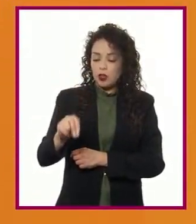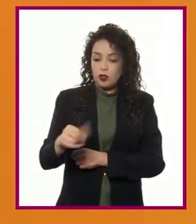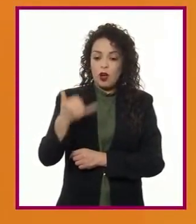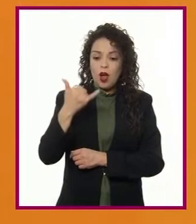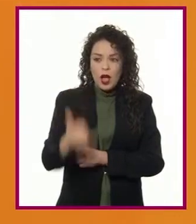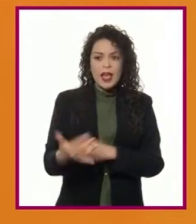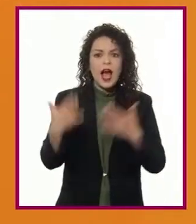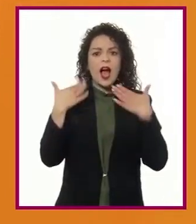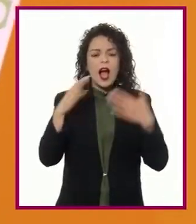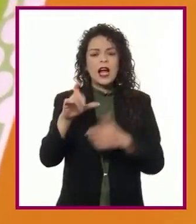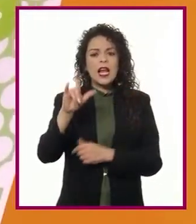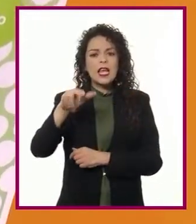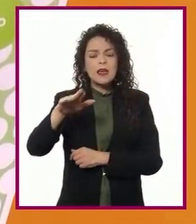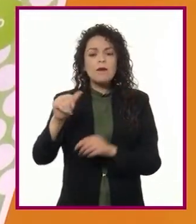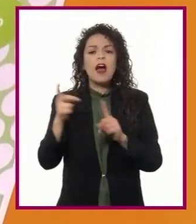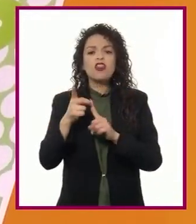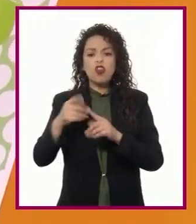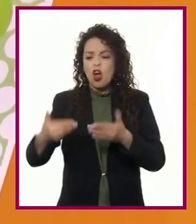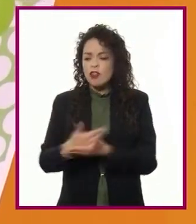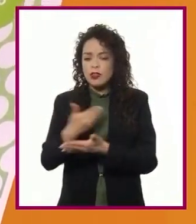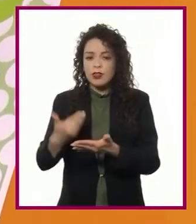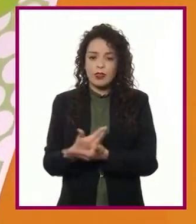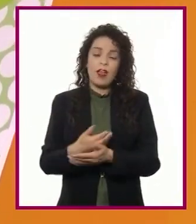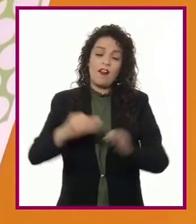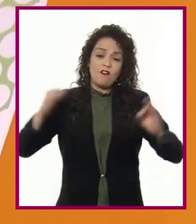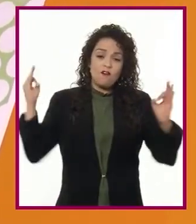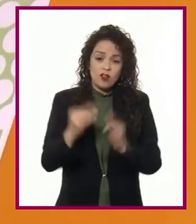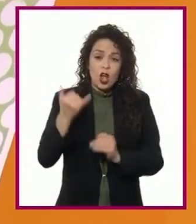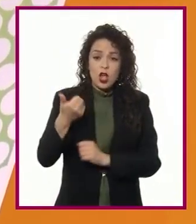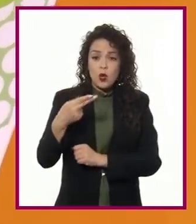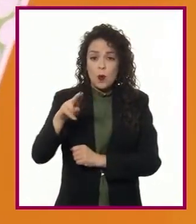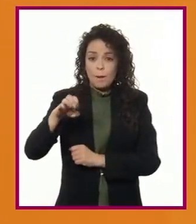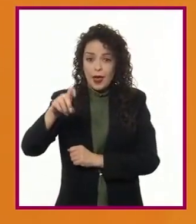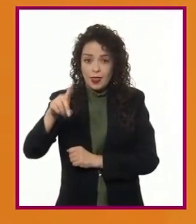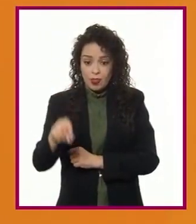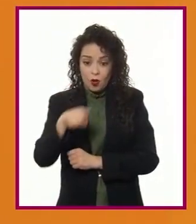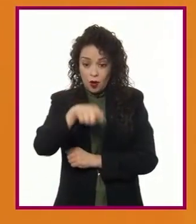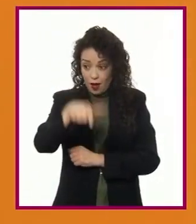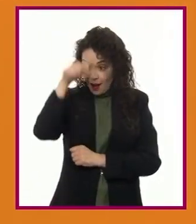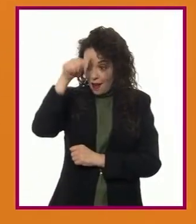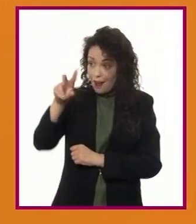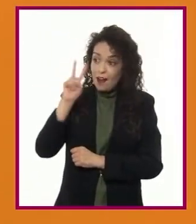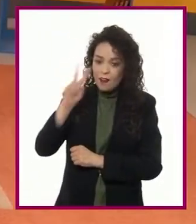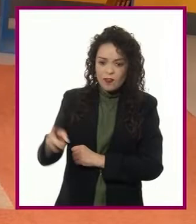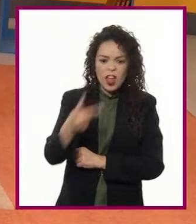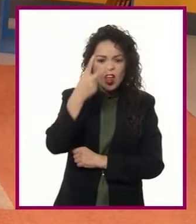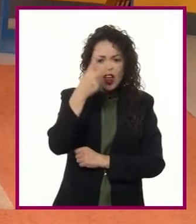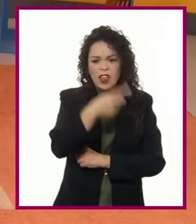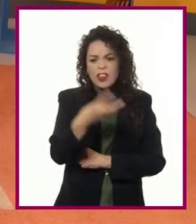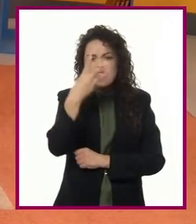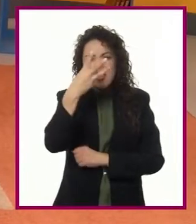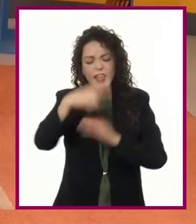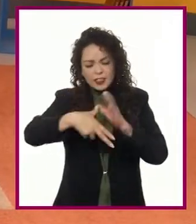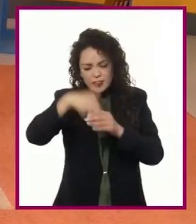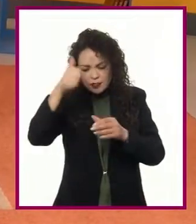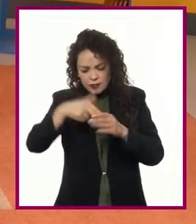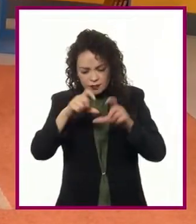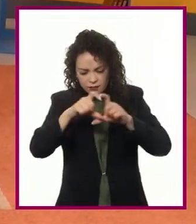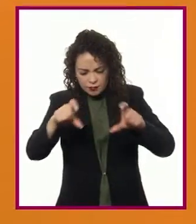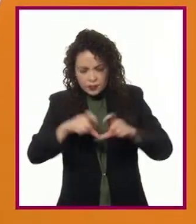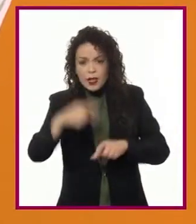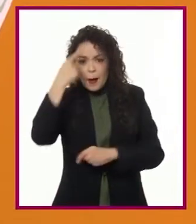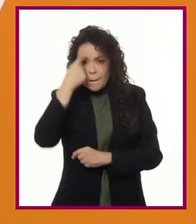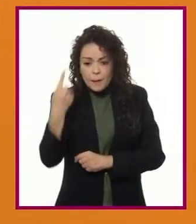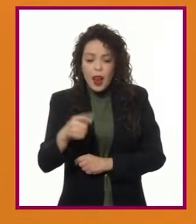y húmedos. Y observen, aquí dejamos espacio. ¿Para qué?